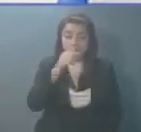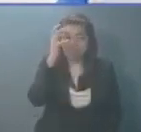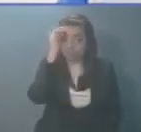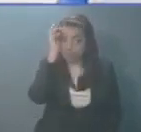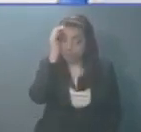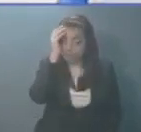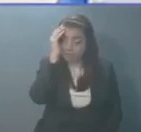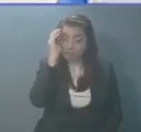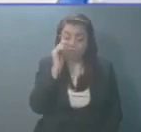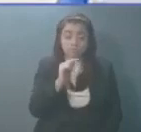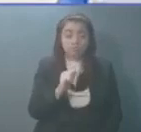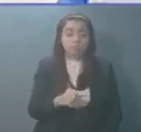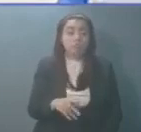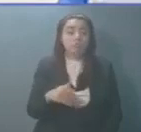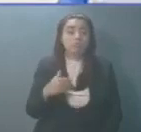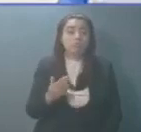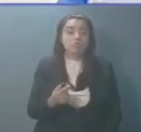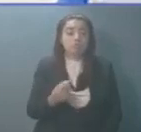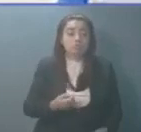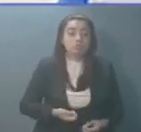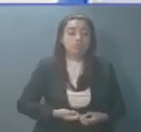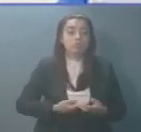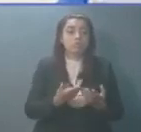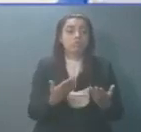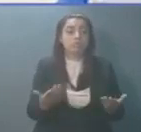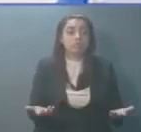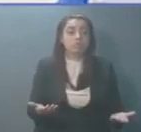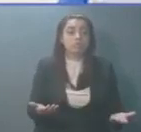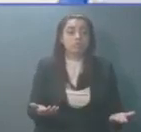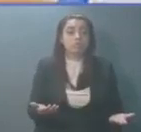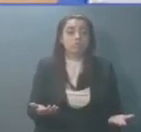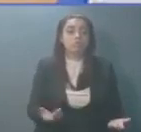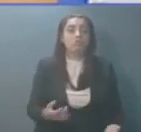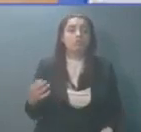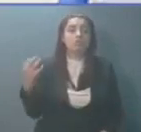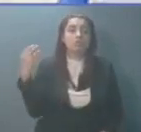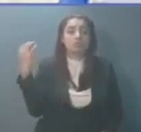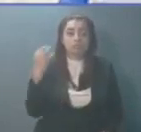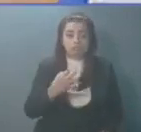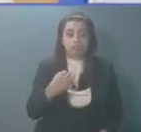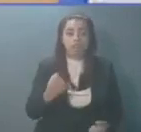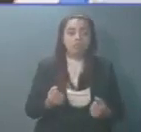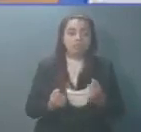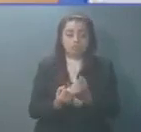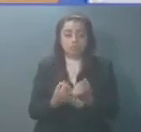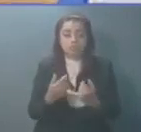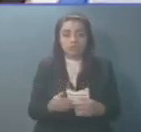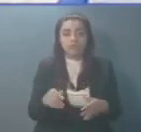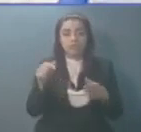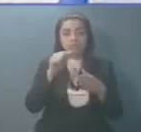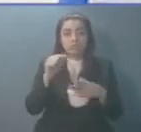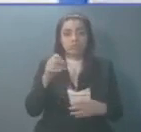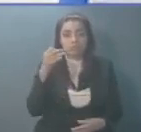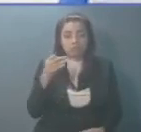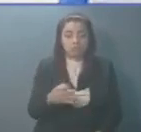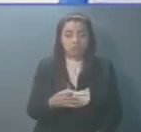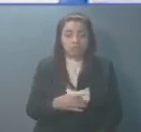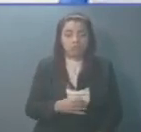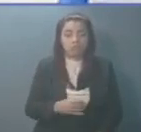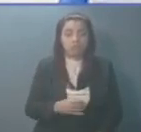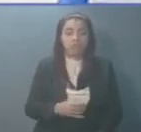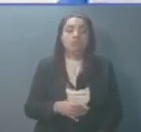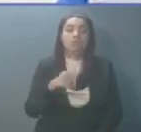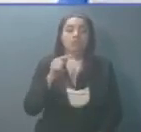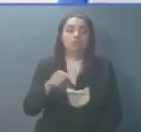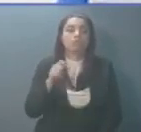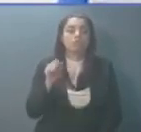preocupados por quienes dicen estar, deberían de acompañarlos a las instancias correspondientes, que